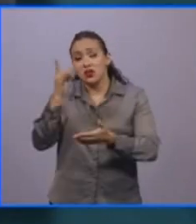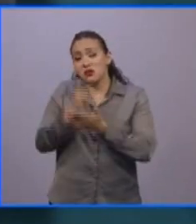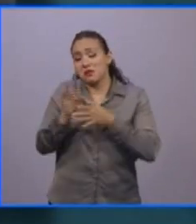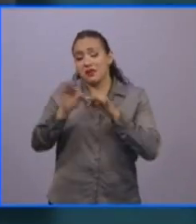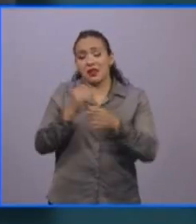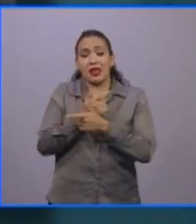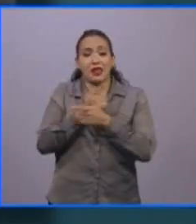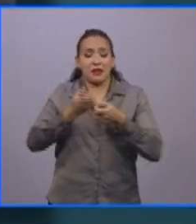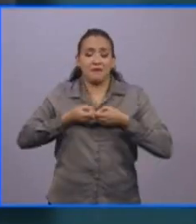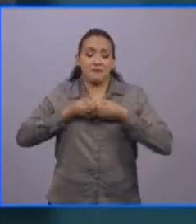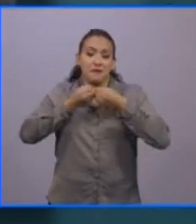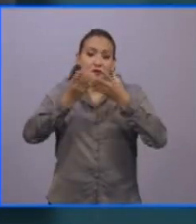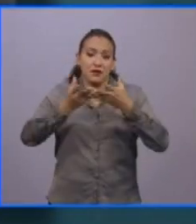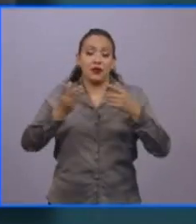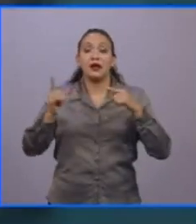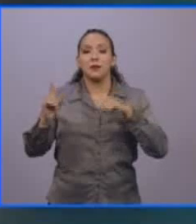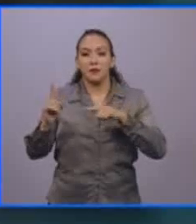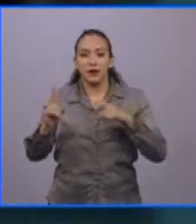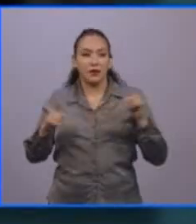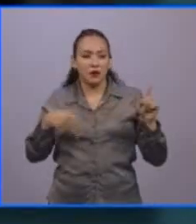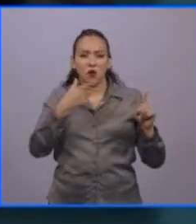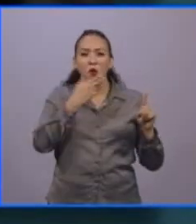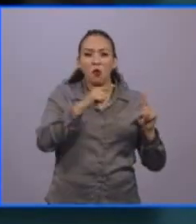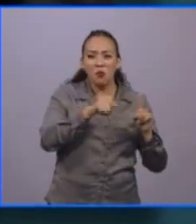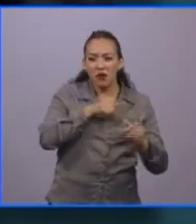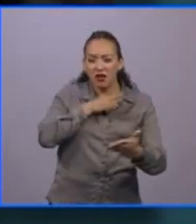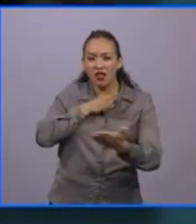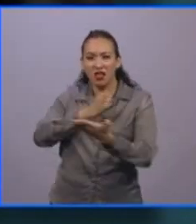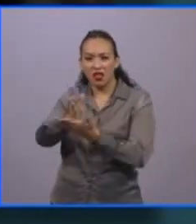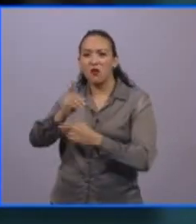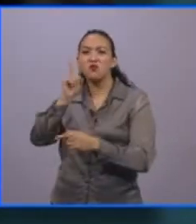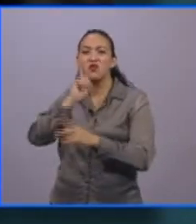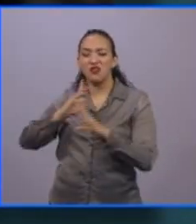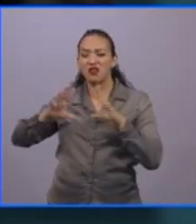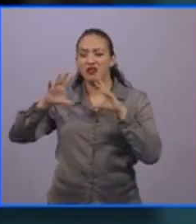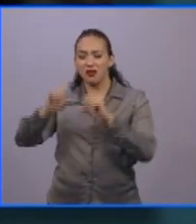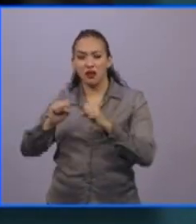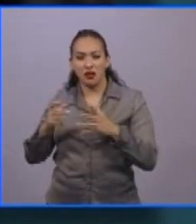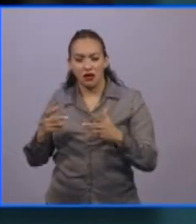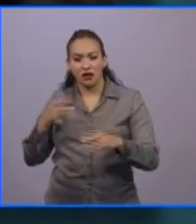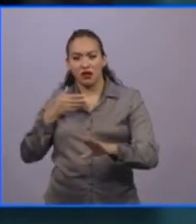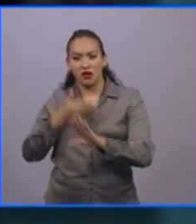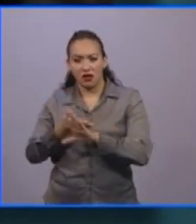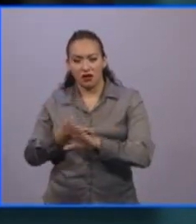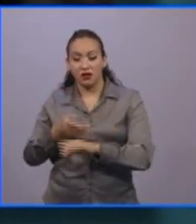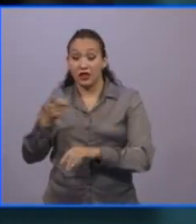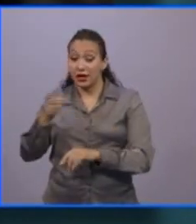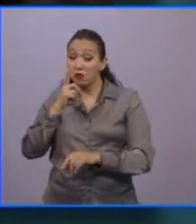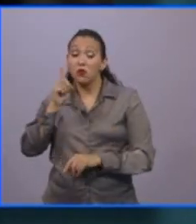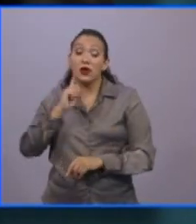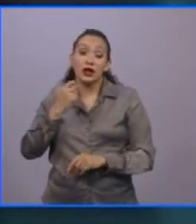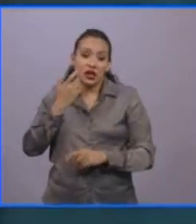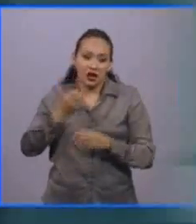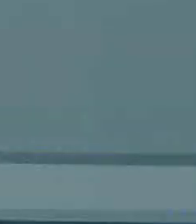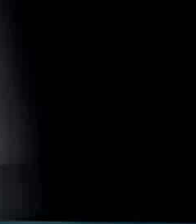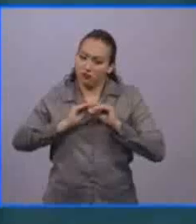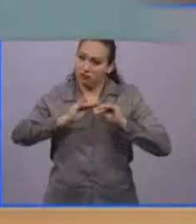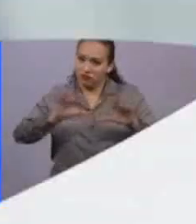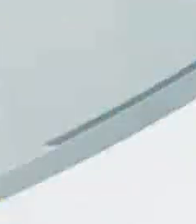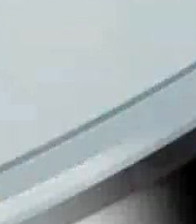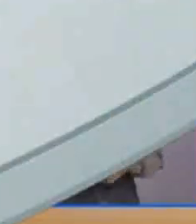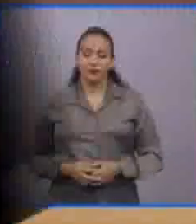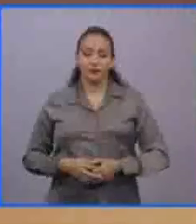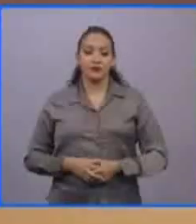expresión en un contexto de uso ilegítimo de las instituciones del Estado para reprimir el derecho a la información.